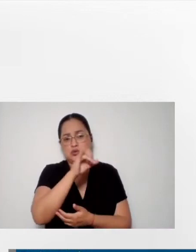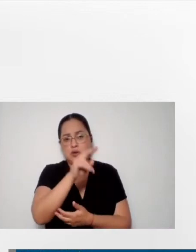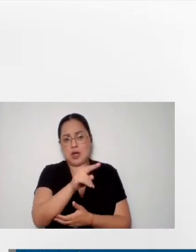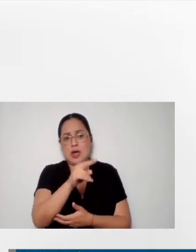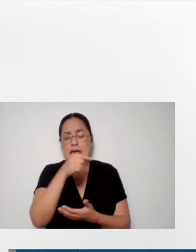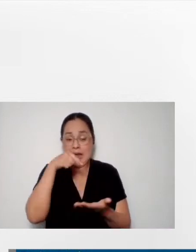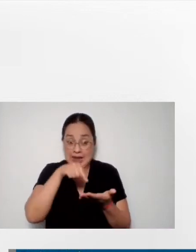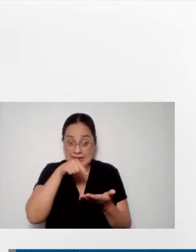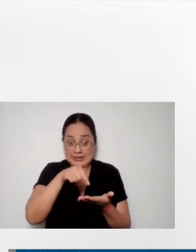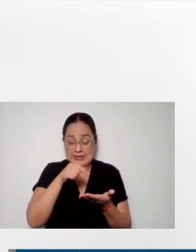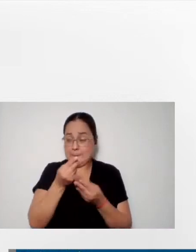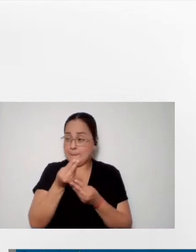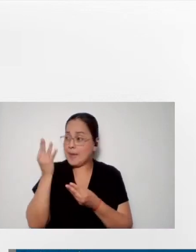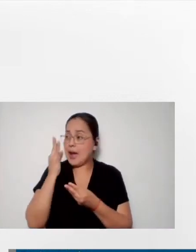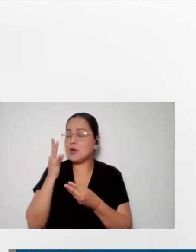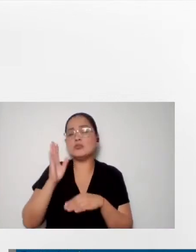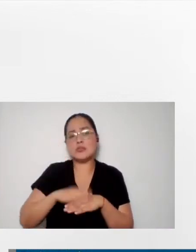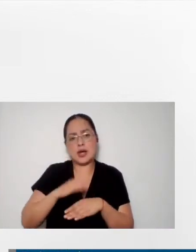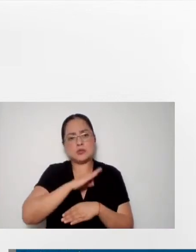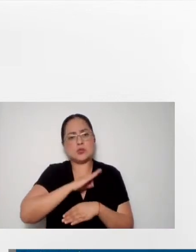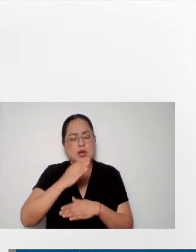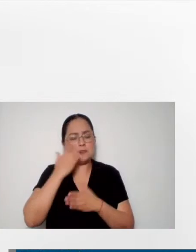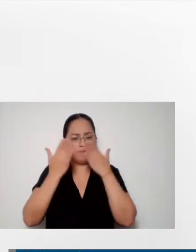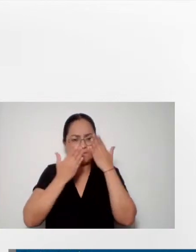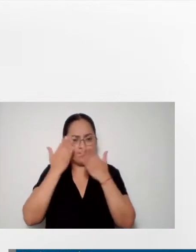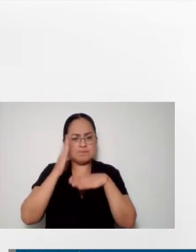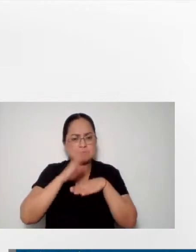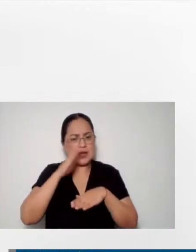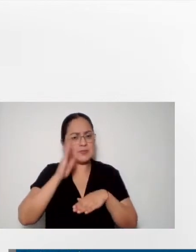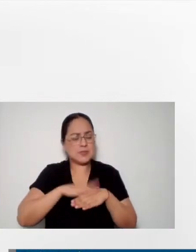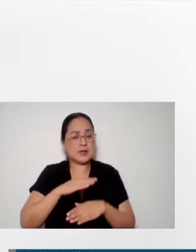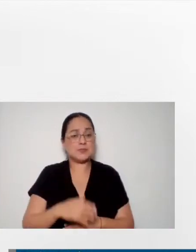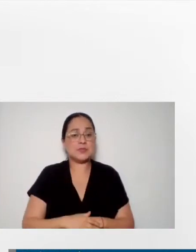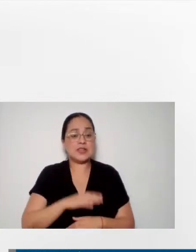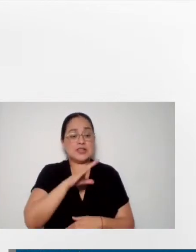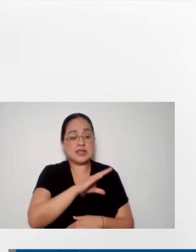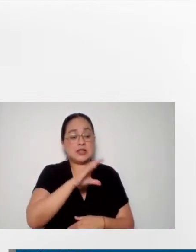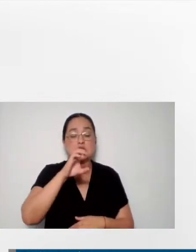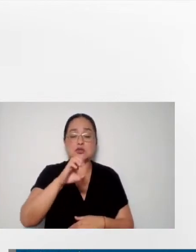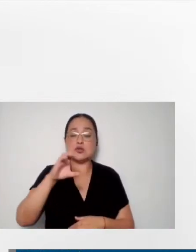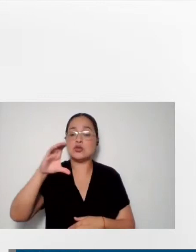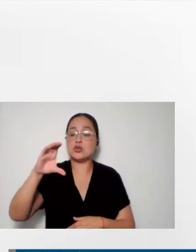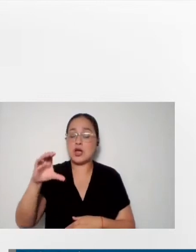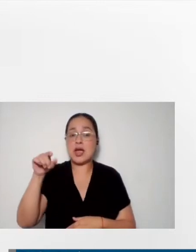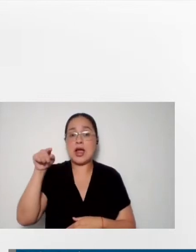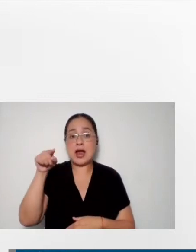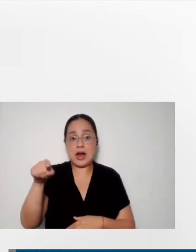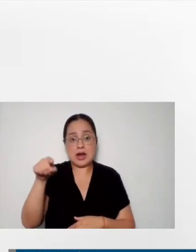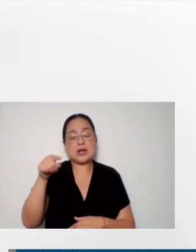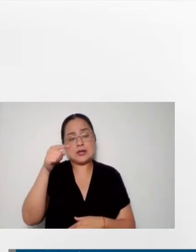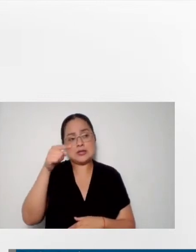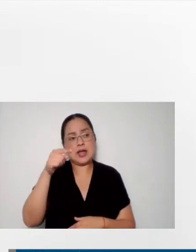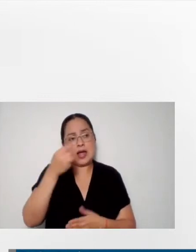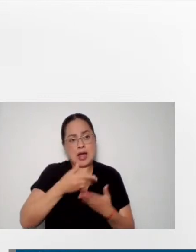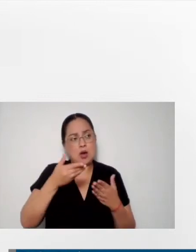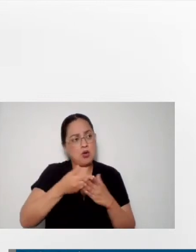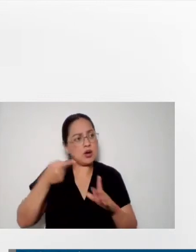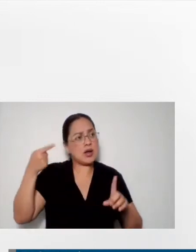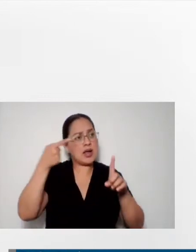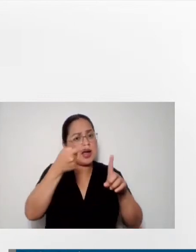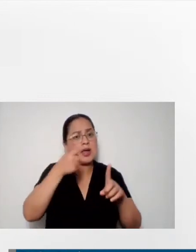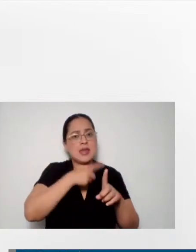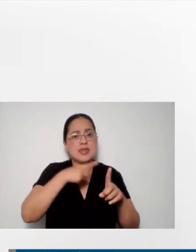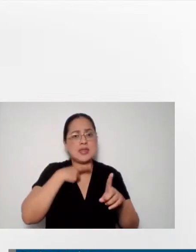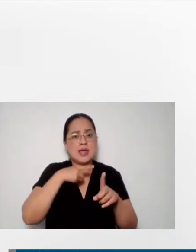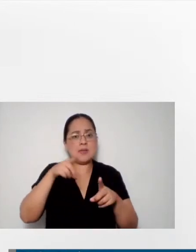parece fantástico que el Centro de Estudios Constitucionales se esté enfocando en que la difusión sea absoluta.